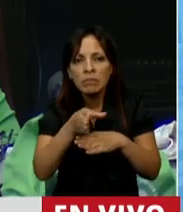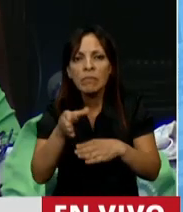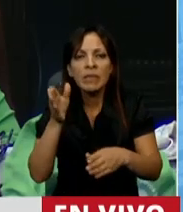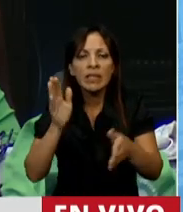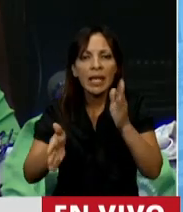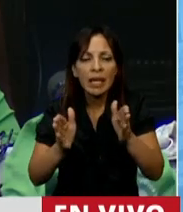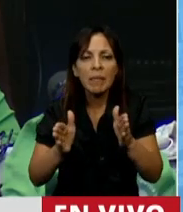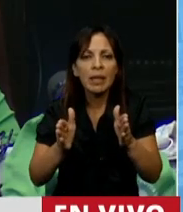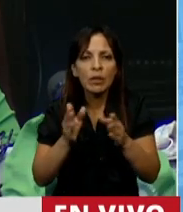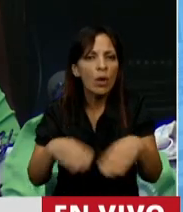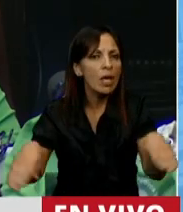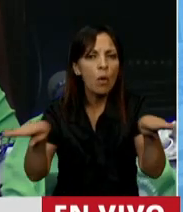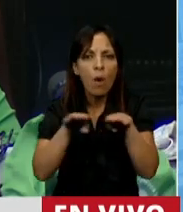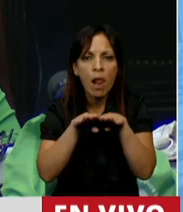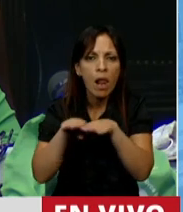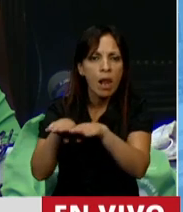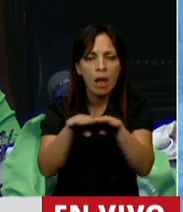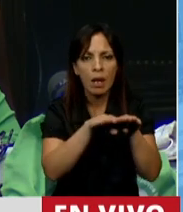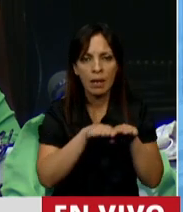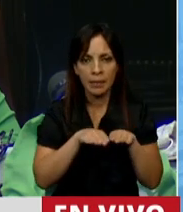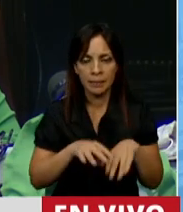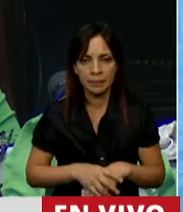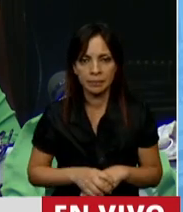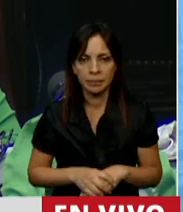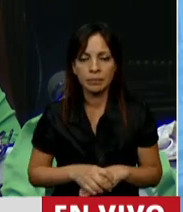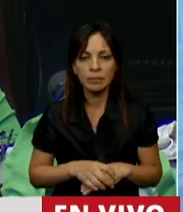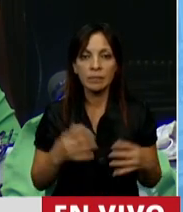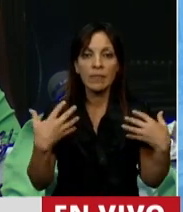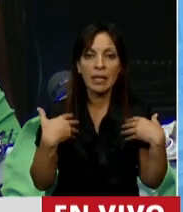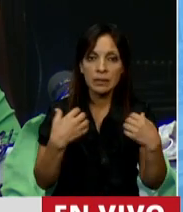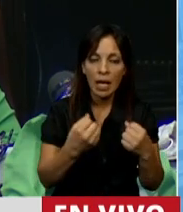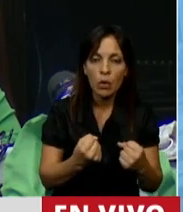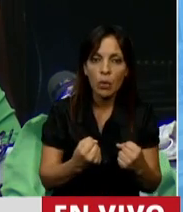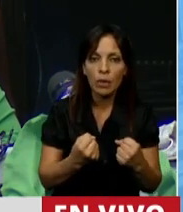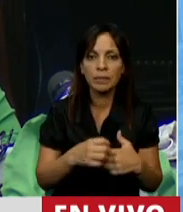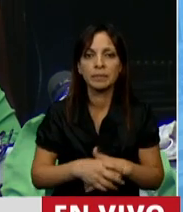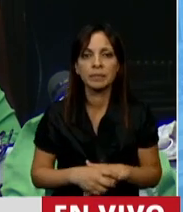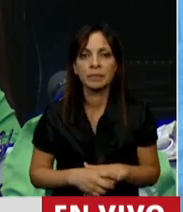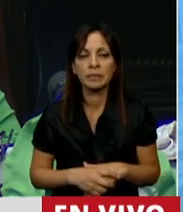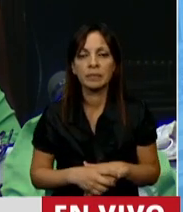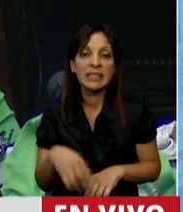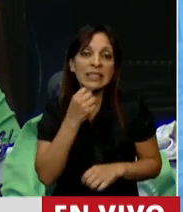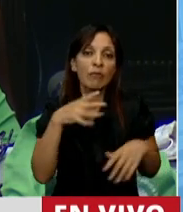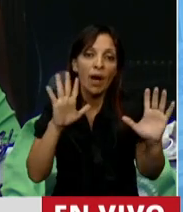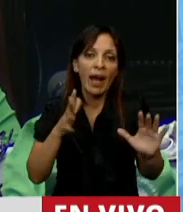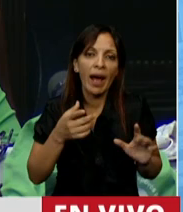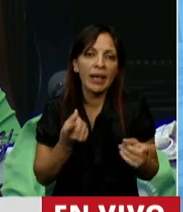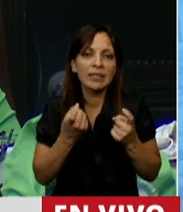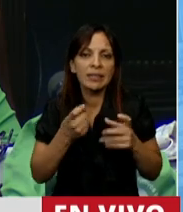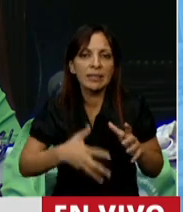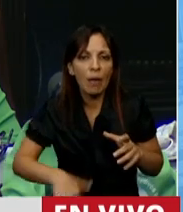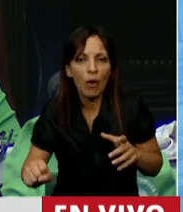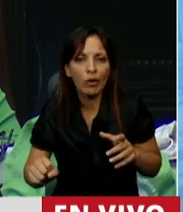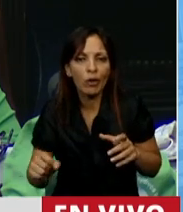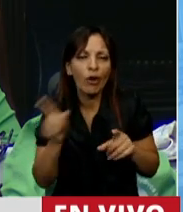tratamiento igualitario en la salud, en el caso de necesitar un aborto, que no haya